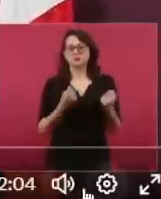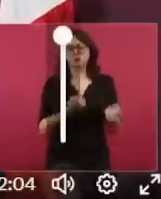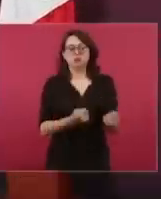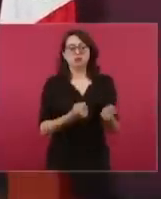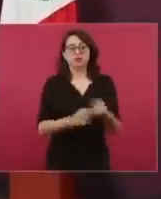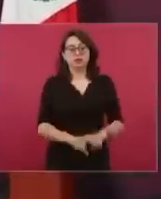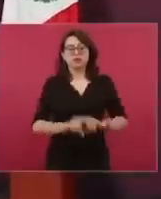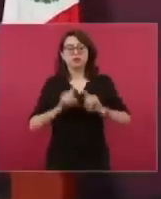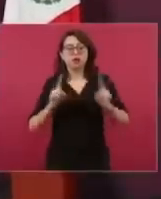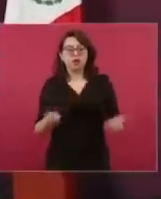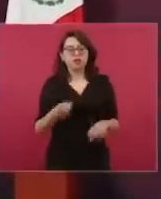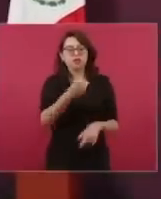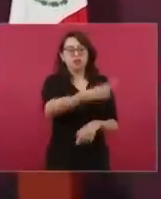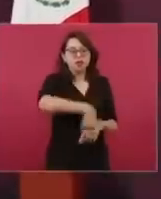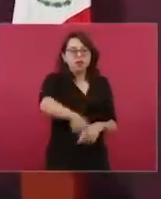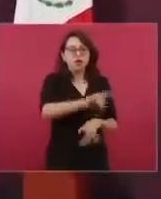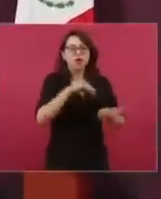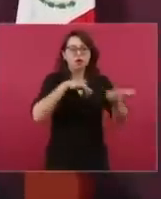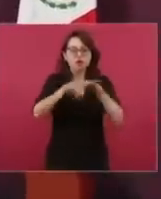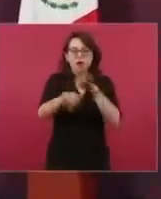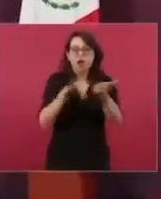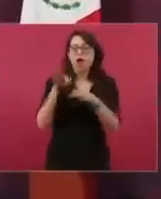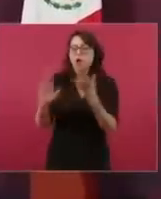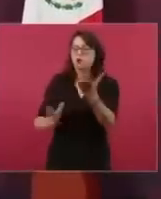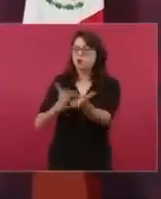sí, pero lo que estoy viendo